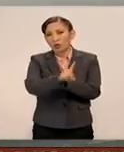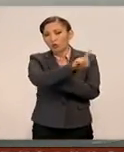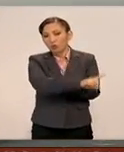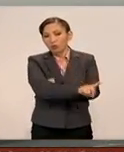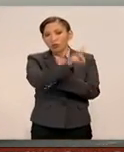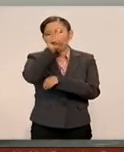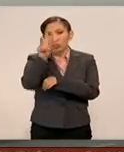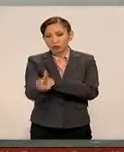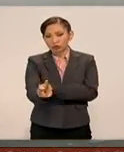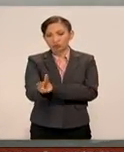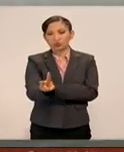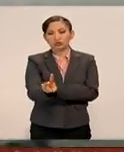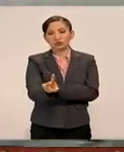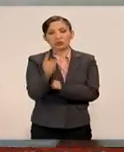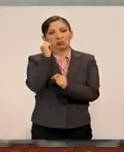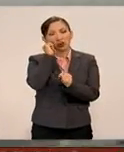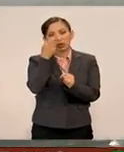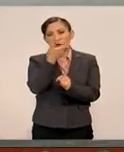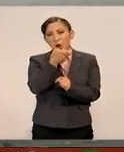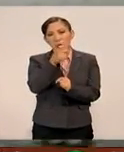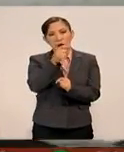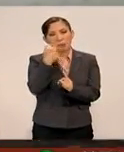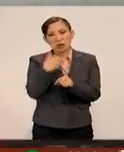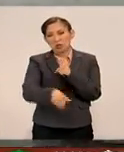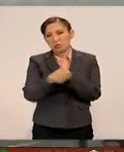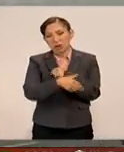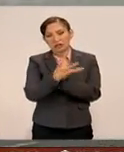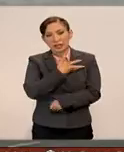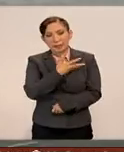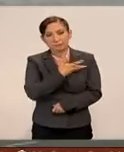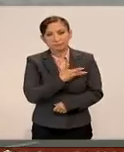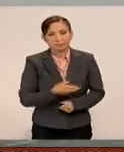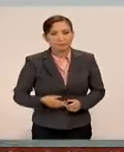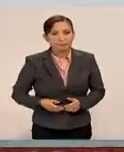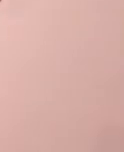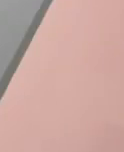1 y 2, sin importar el holograma que tengan.